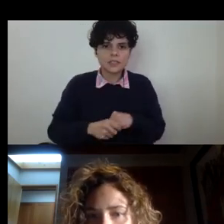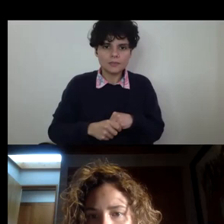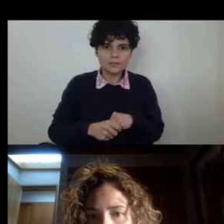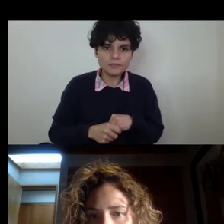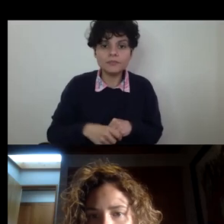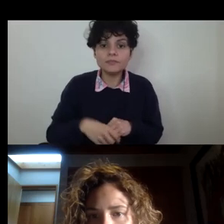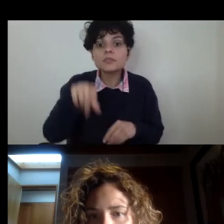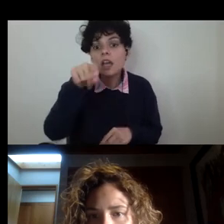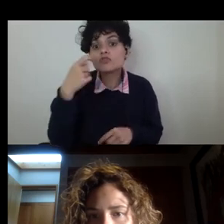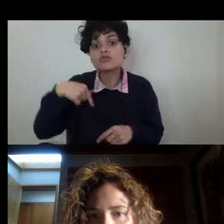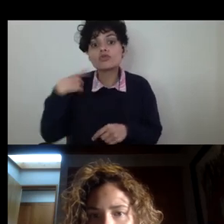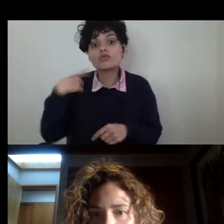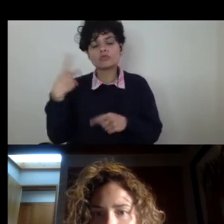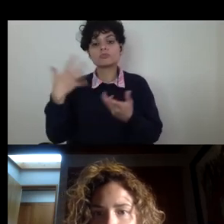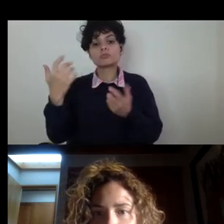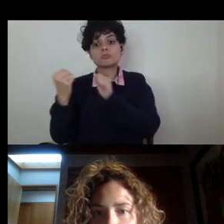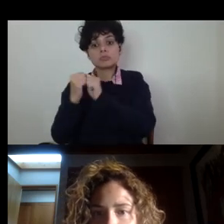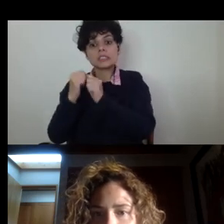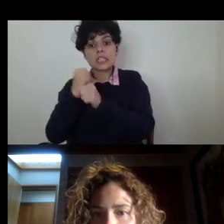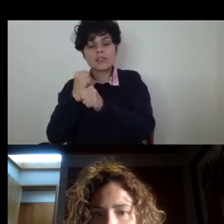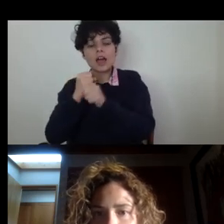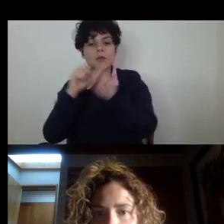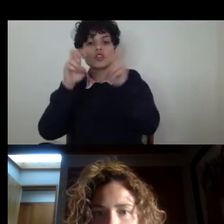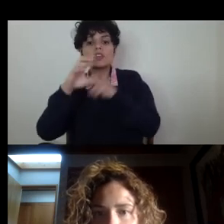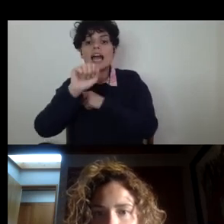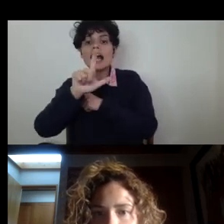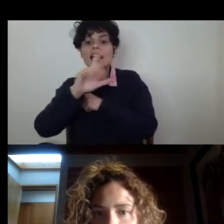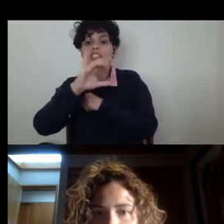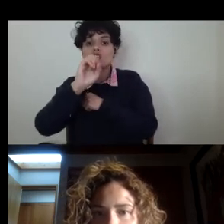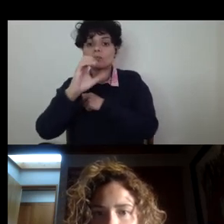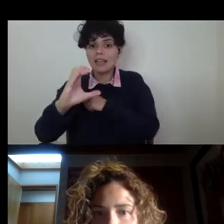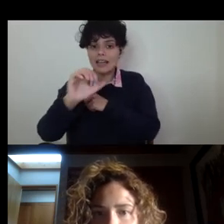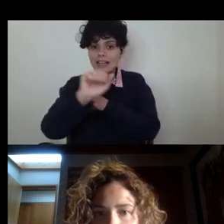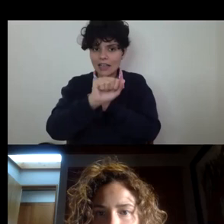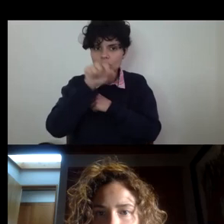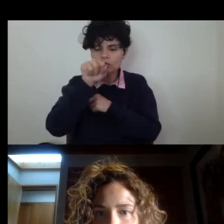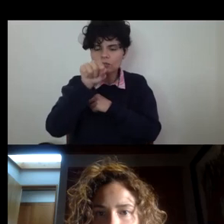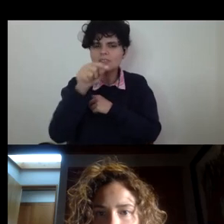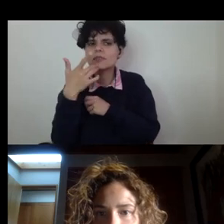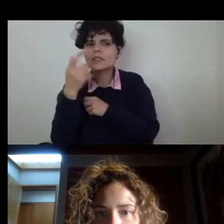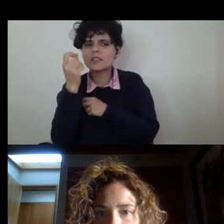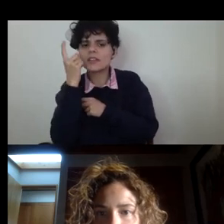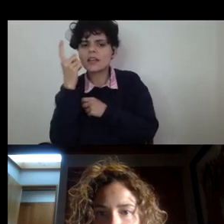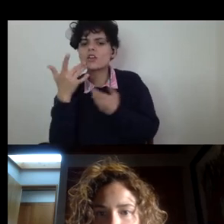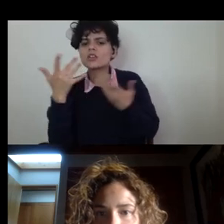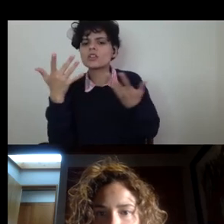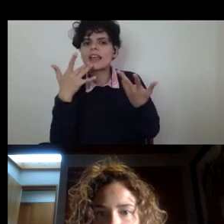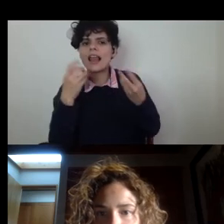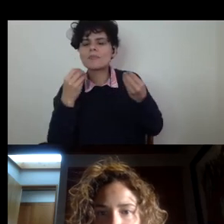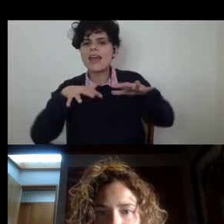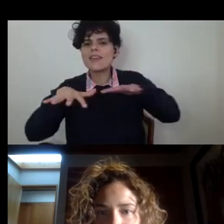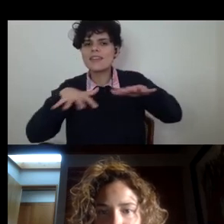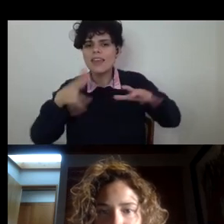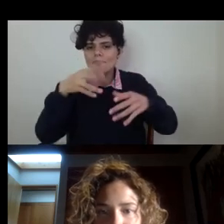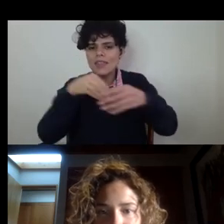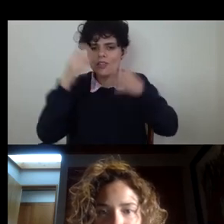primer trabajo con calcio, en que vimos cuáles eran los factores energéticos que mediaban los flujos de calcio, inhibiendo la